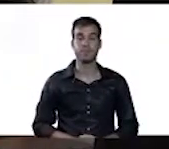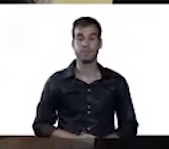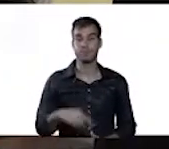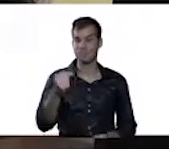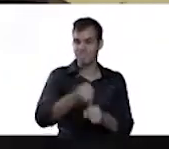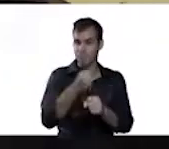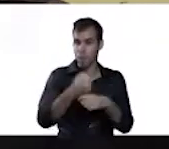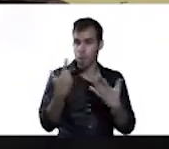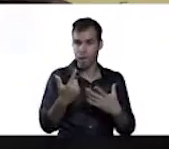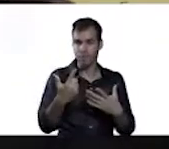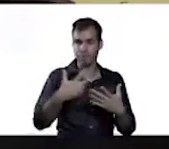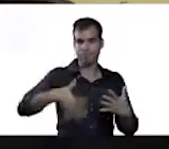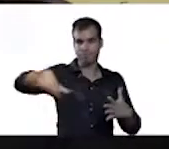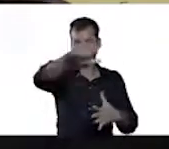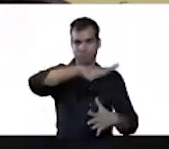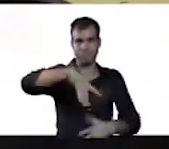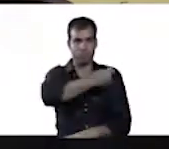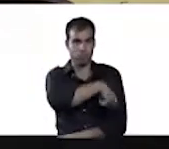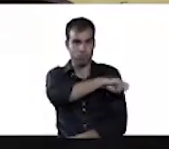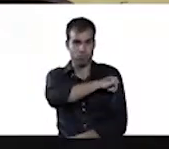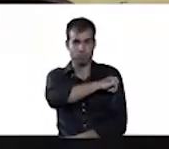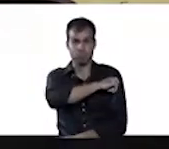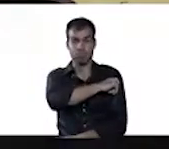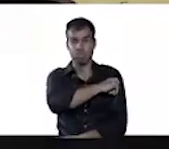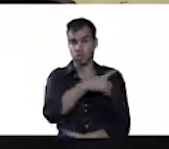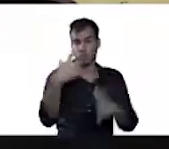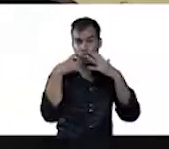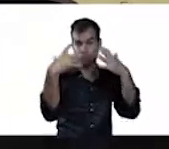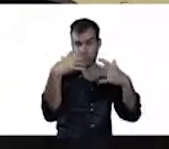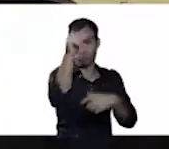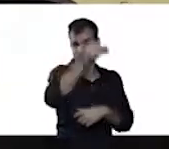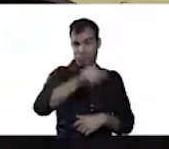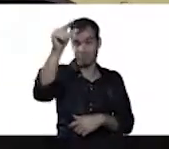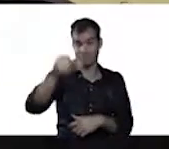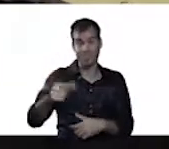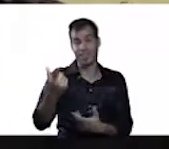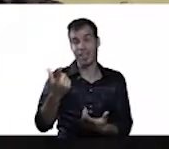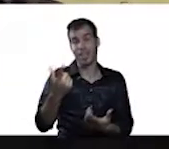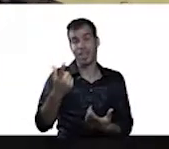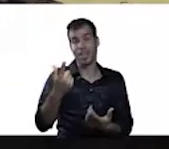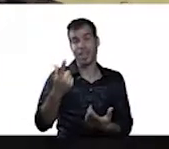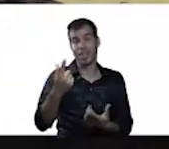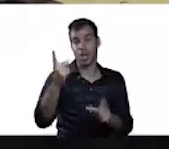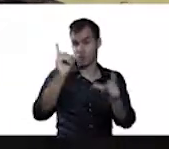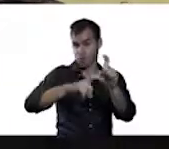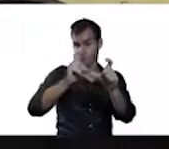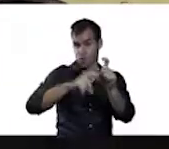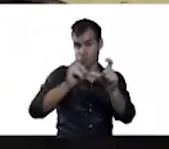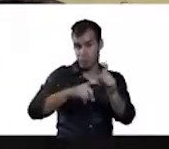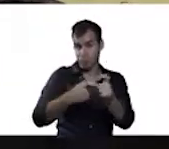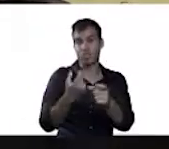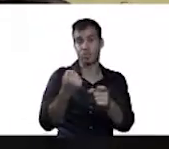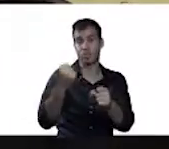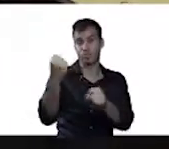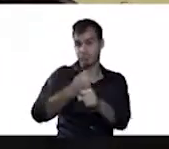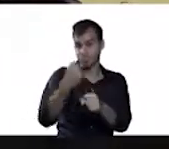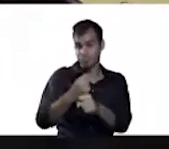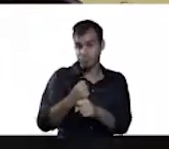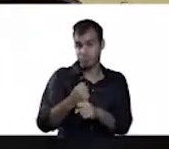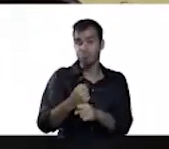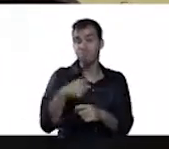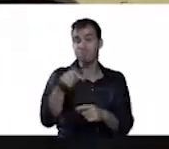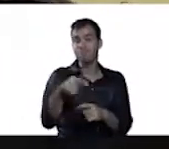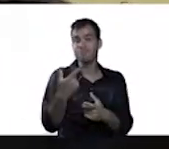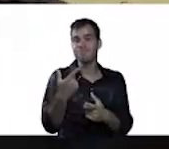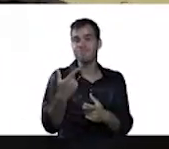1952. El papel desempeñado por las masas populares y por las más destacadas figuras del movimiento comunista, obrero